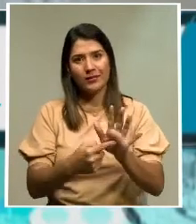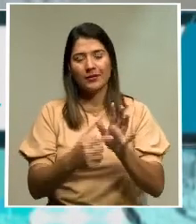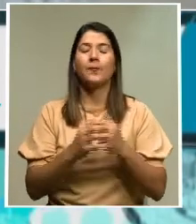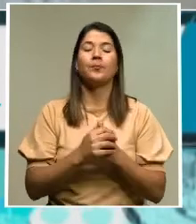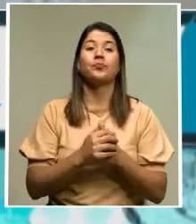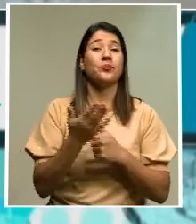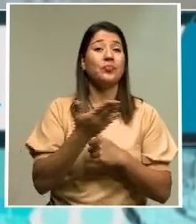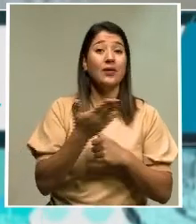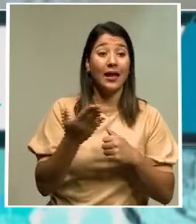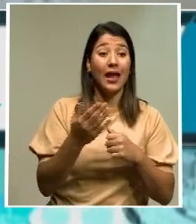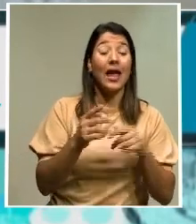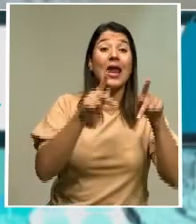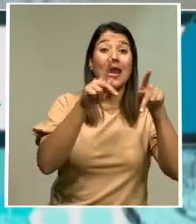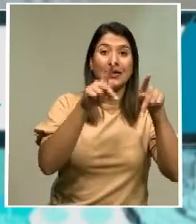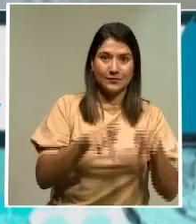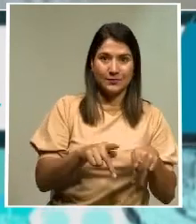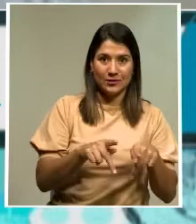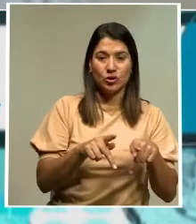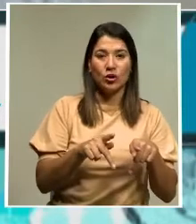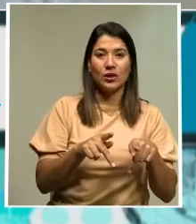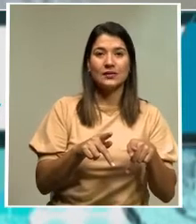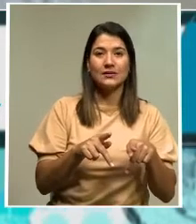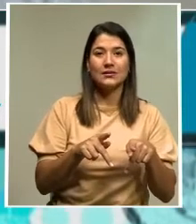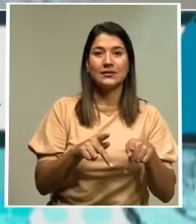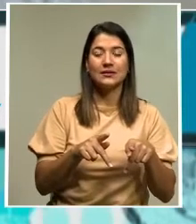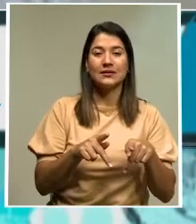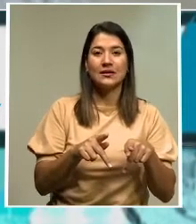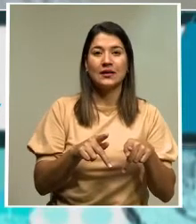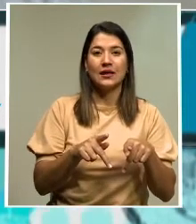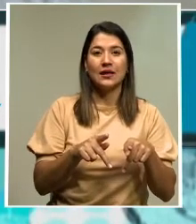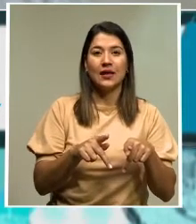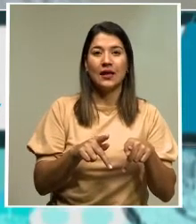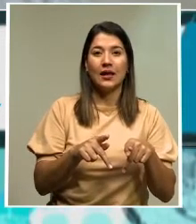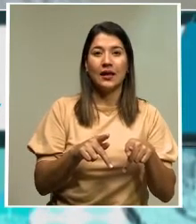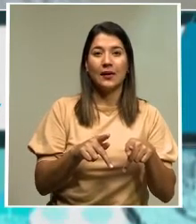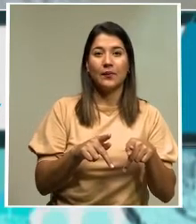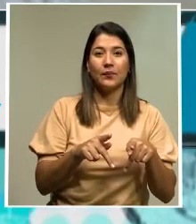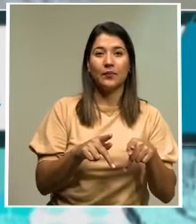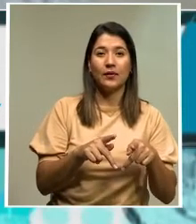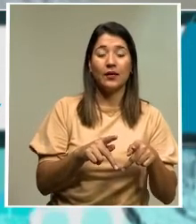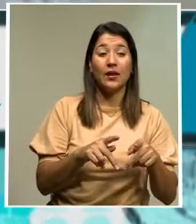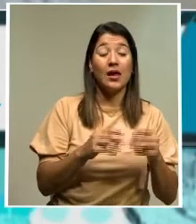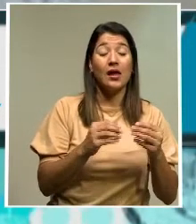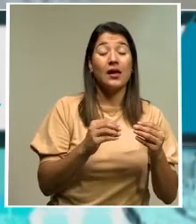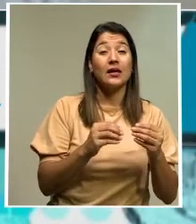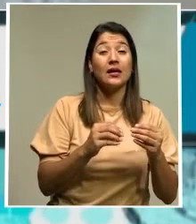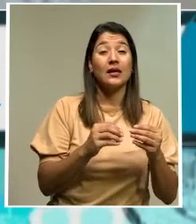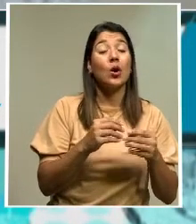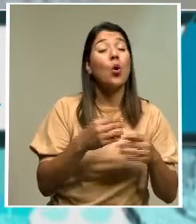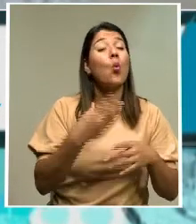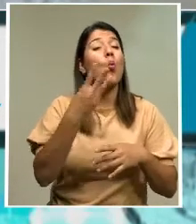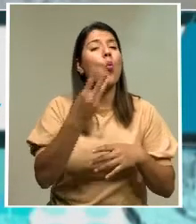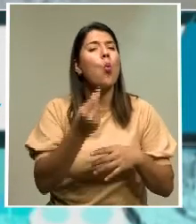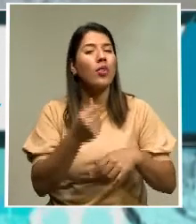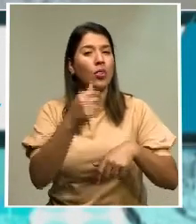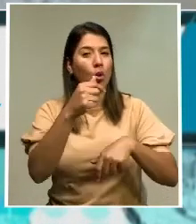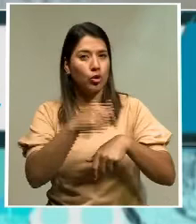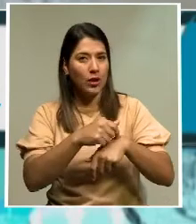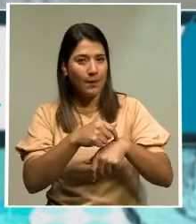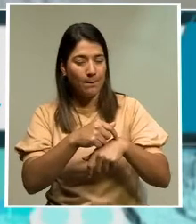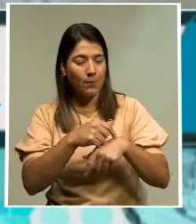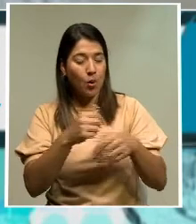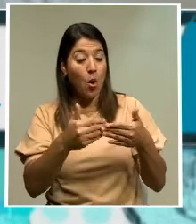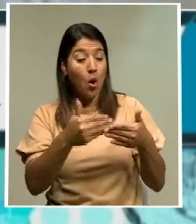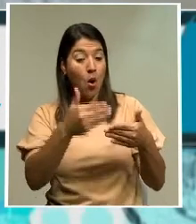gente que entra y la gente que sale. ¿Cuánto tiempo antes de que se llegue a un punto de no